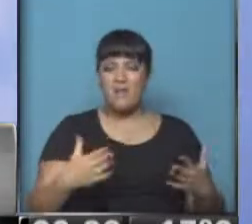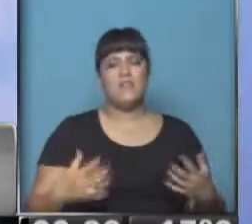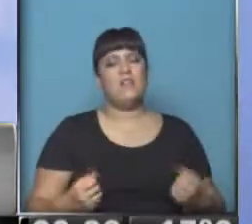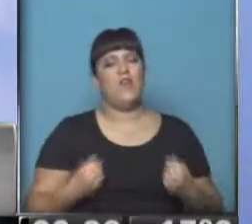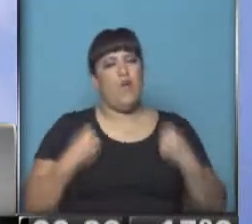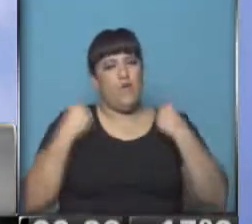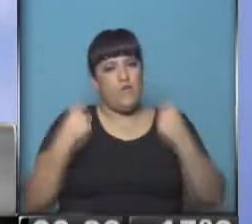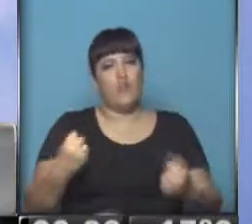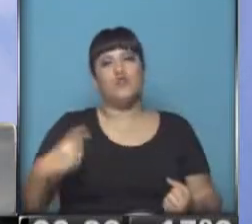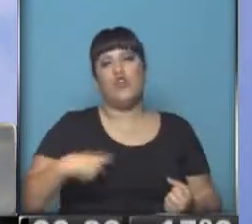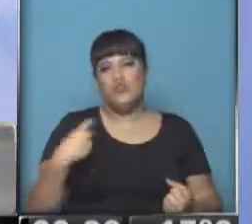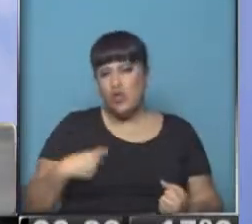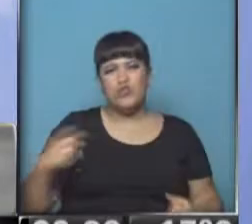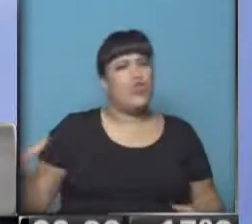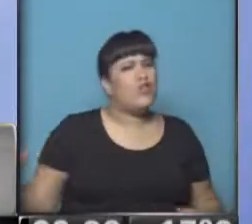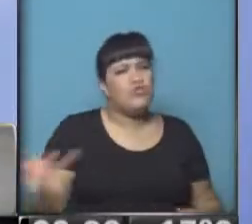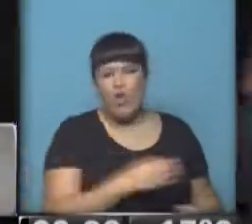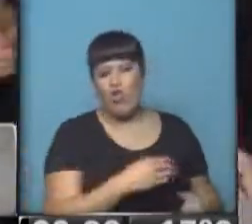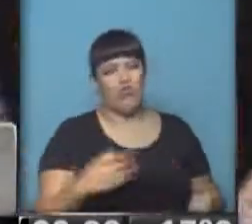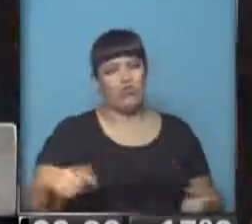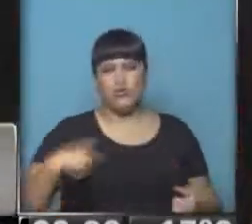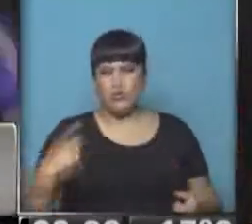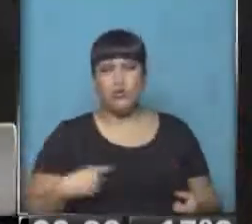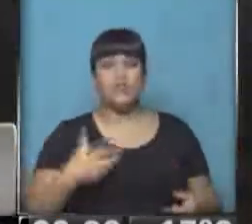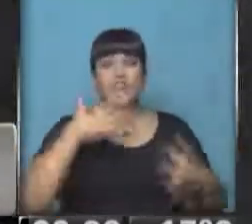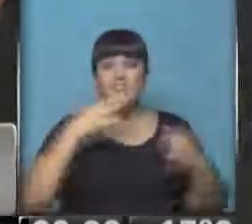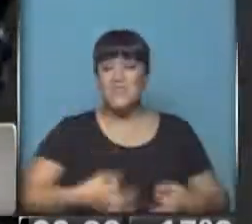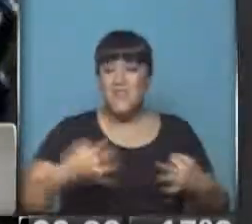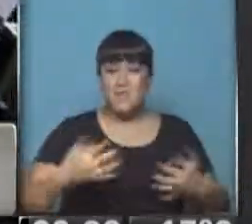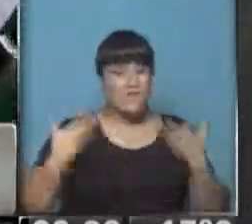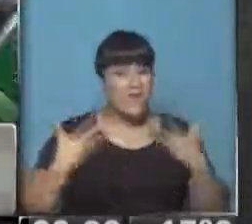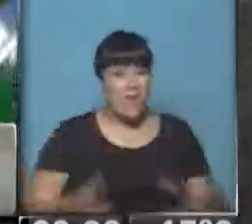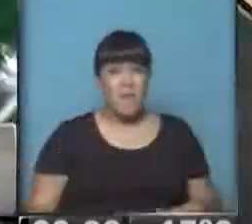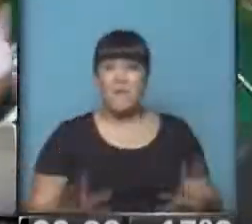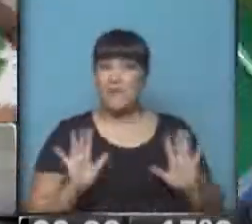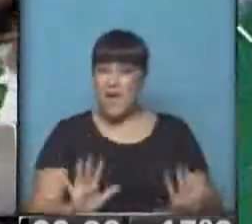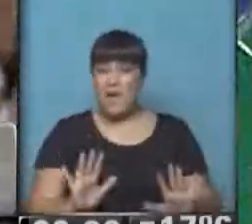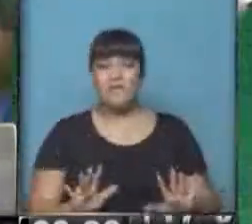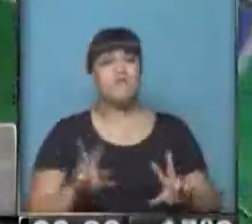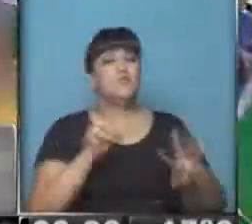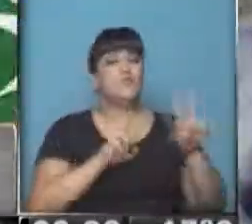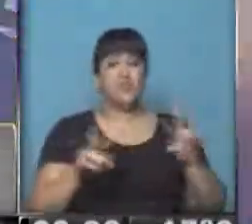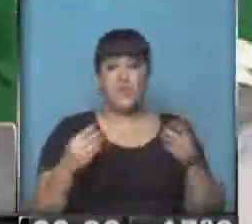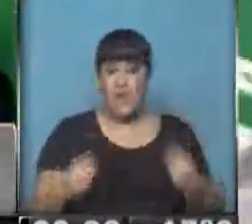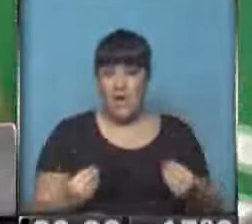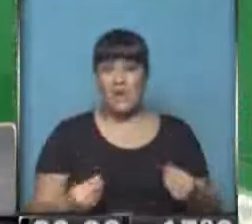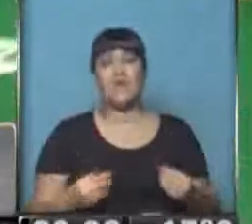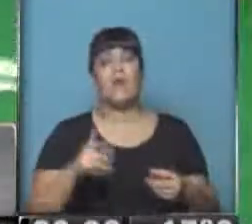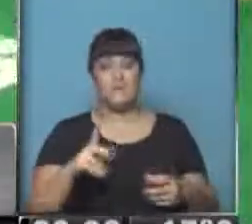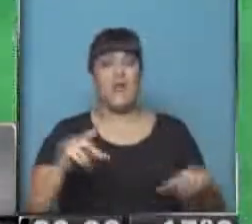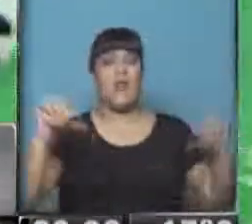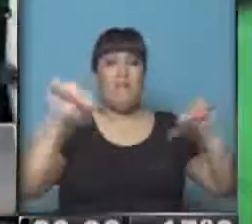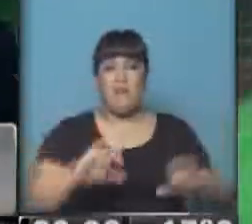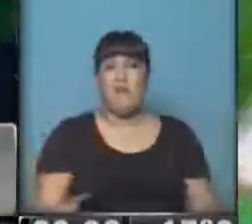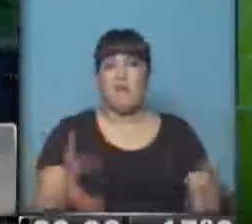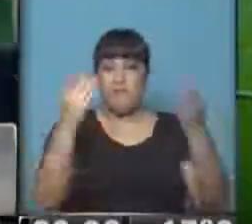socios, por no decir de casi todos los socios, porque sinceramente lo que estamos buscando es esto, salir de la quiebra y la